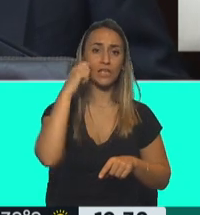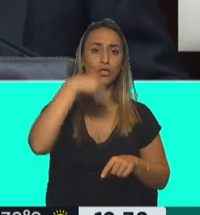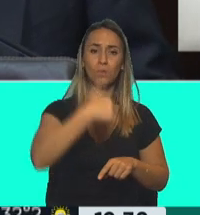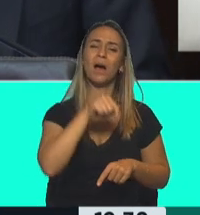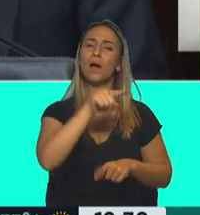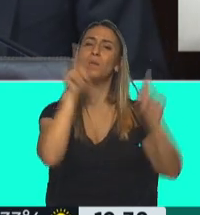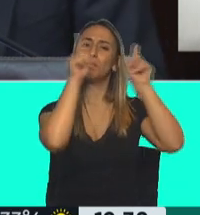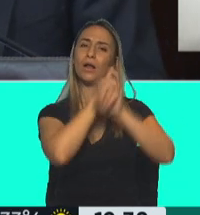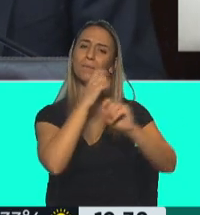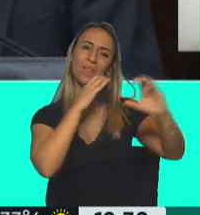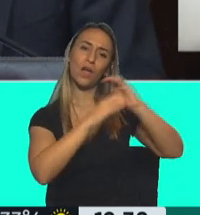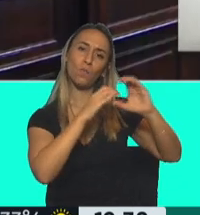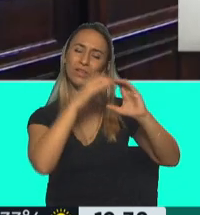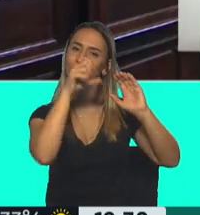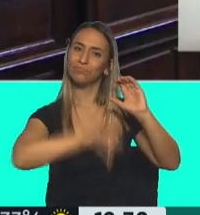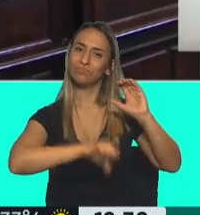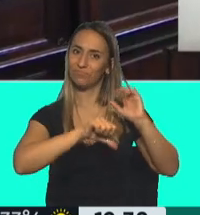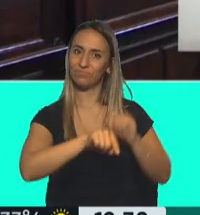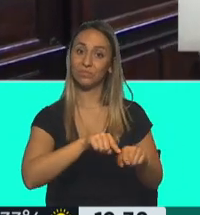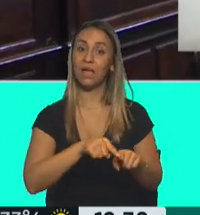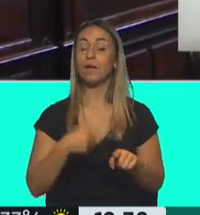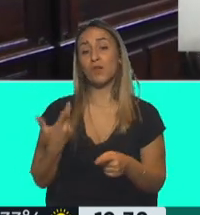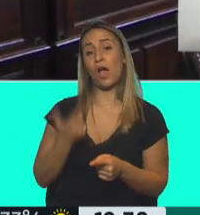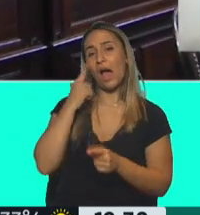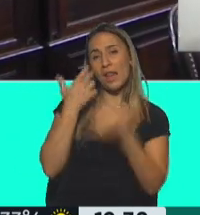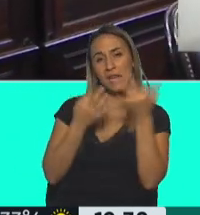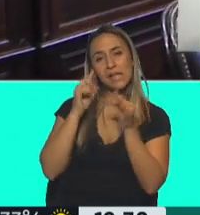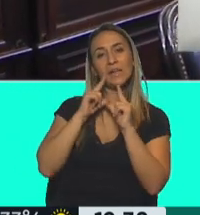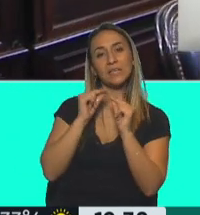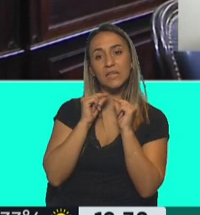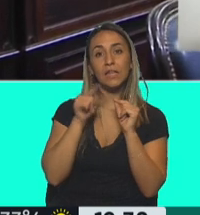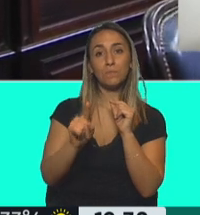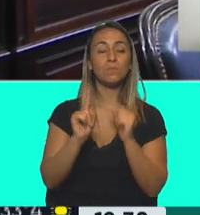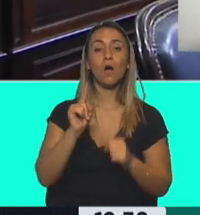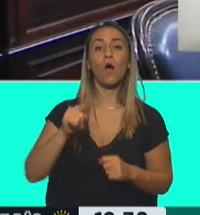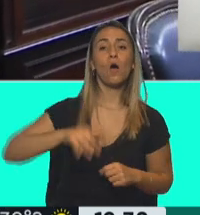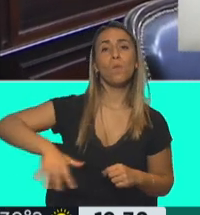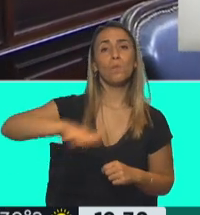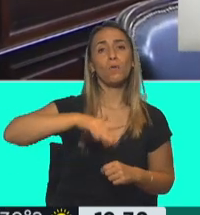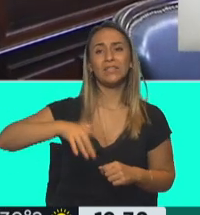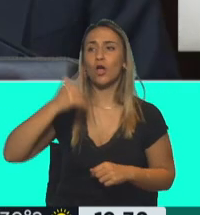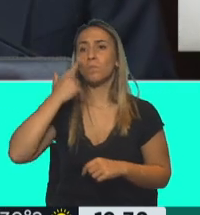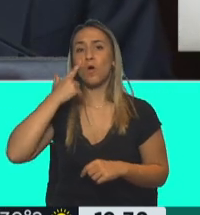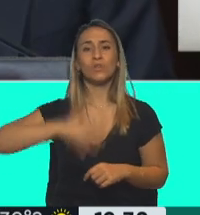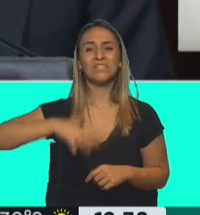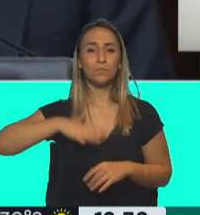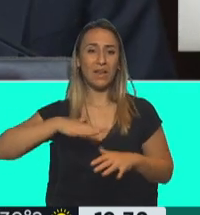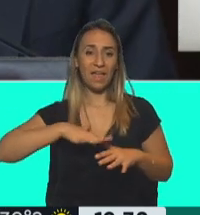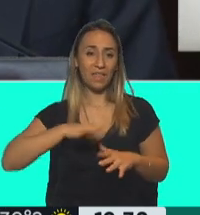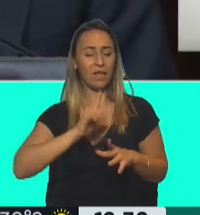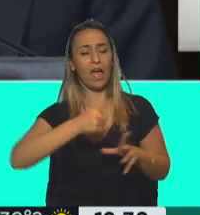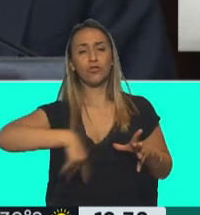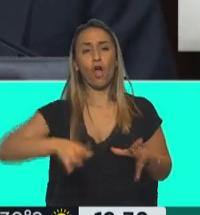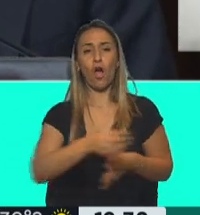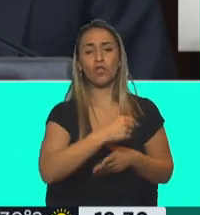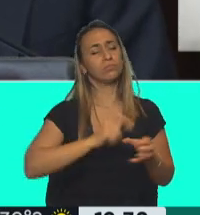comunicacional, generar una situación de crítica y de retirar a la población municipal del IOMA, cosa que es factible desde el